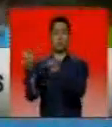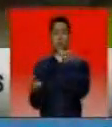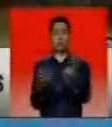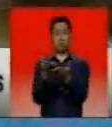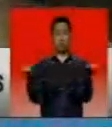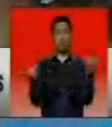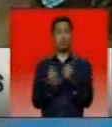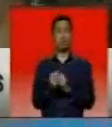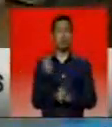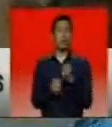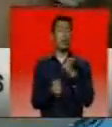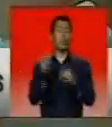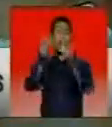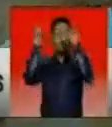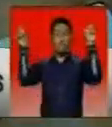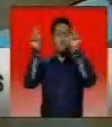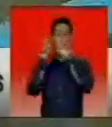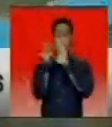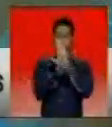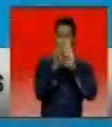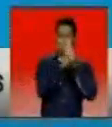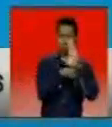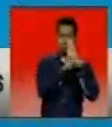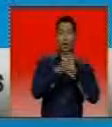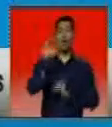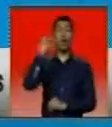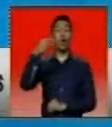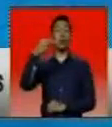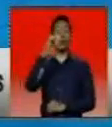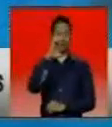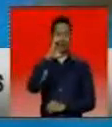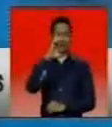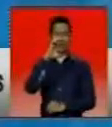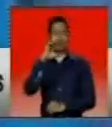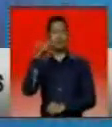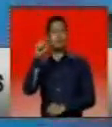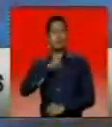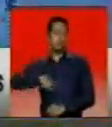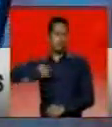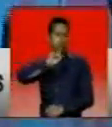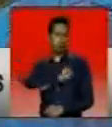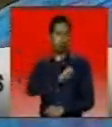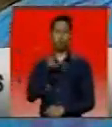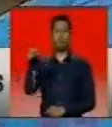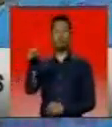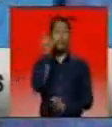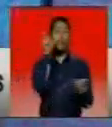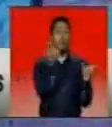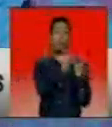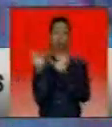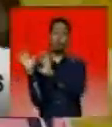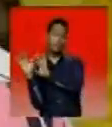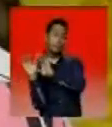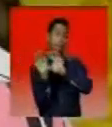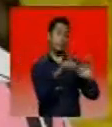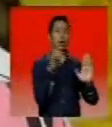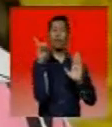paquetería OGC. Durante el día, más de 60 personas acudieron a la Fiscalía de Guayaquil para denunciar la estafa.